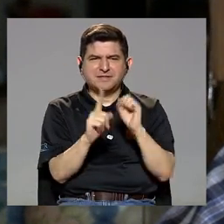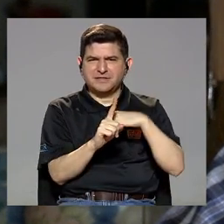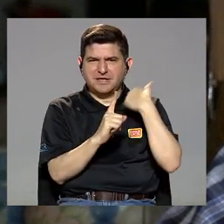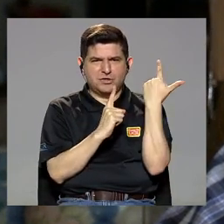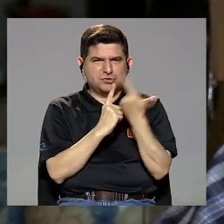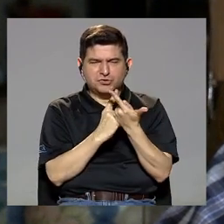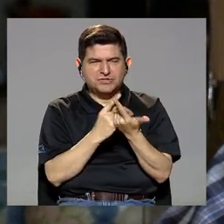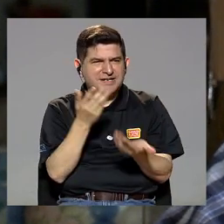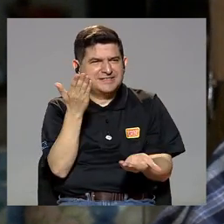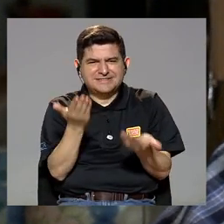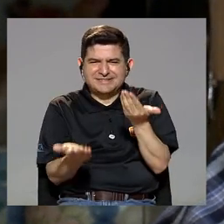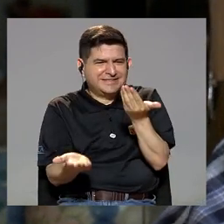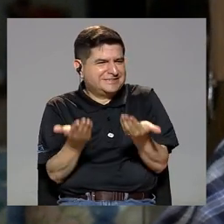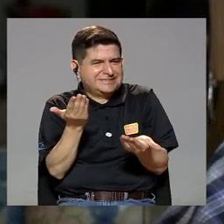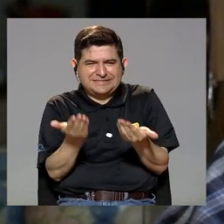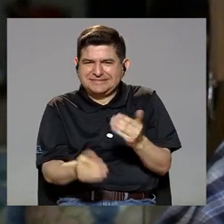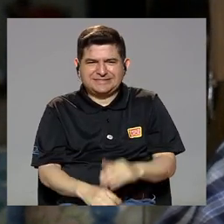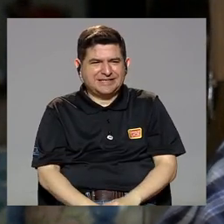fue tan